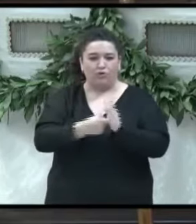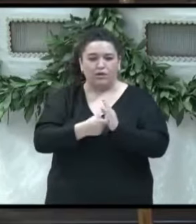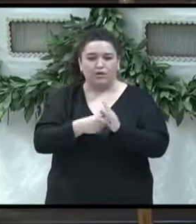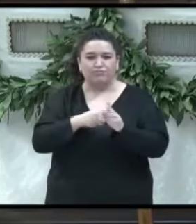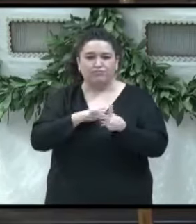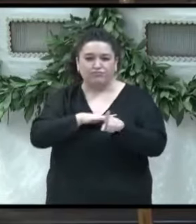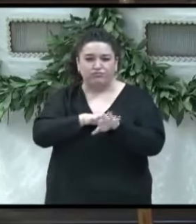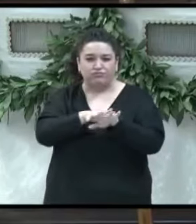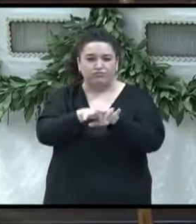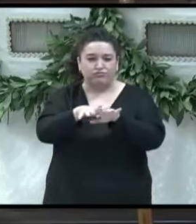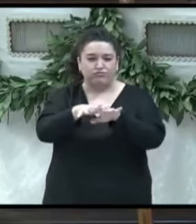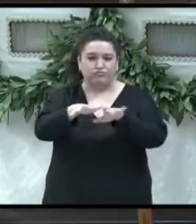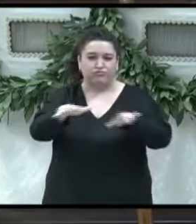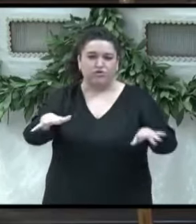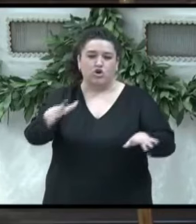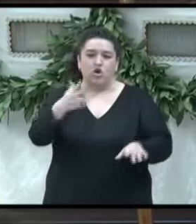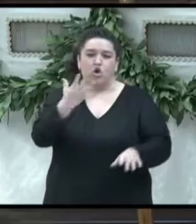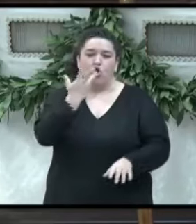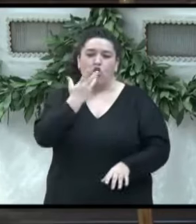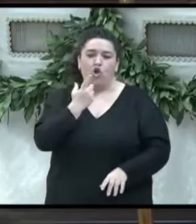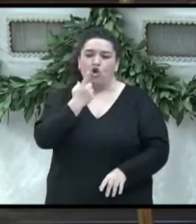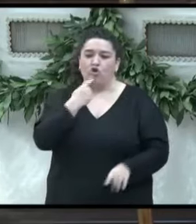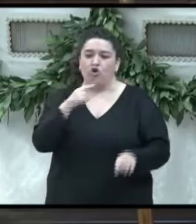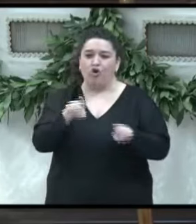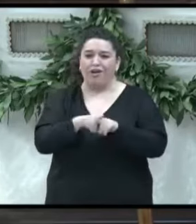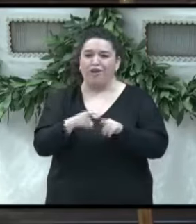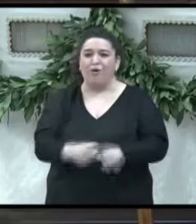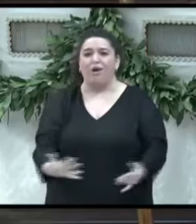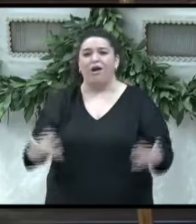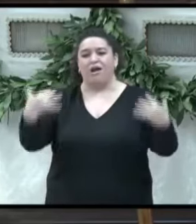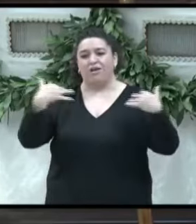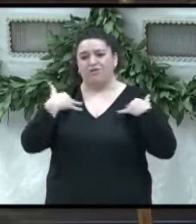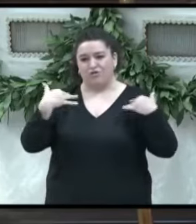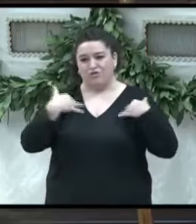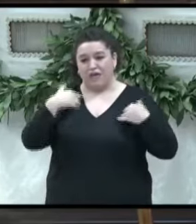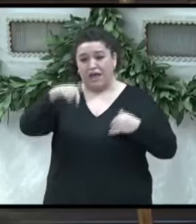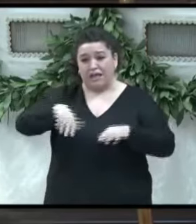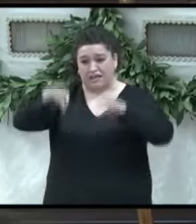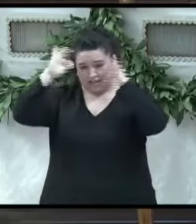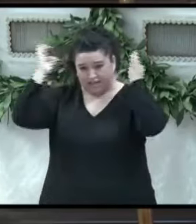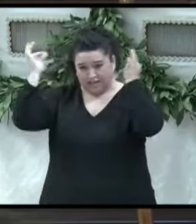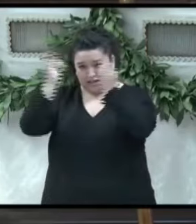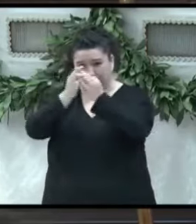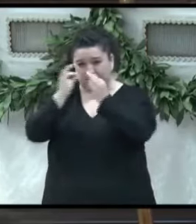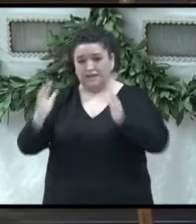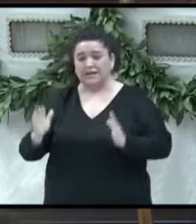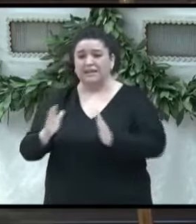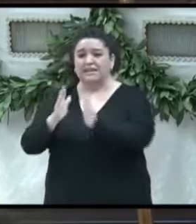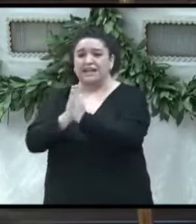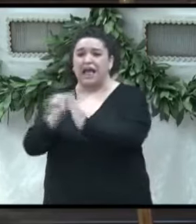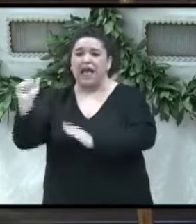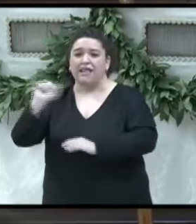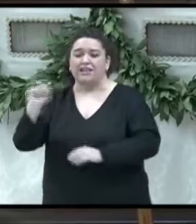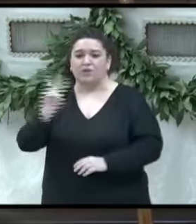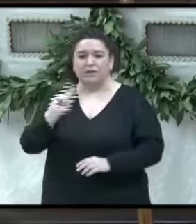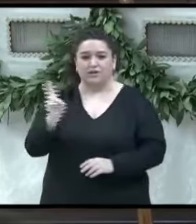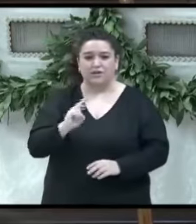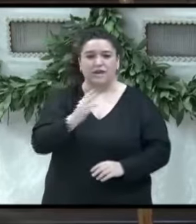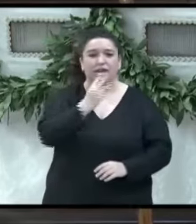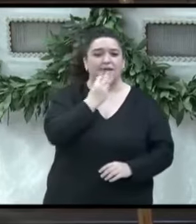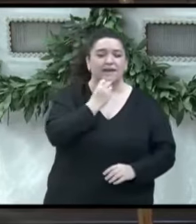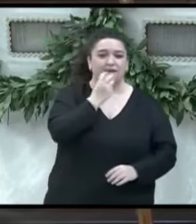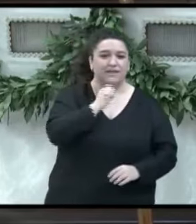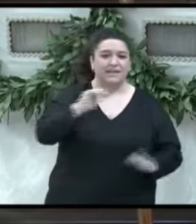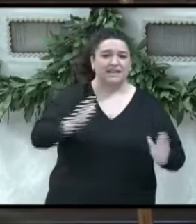del rojo del martirio en Córdoba San acisclo Santa Victoria en Mérida Santa